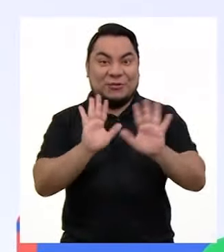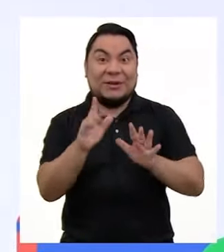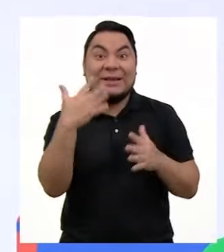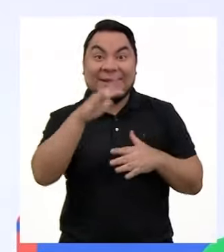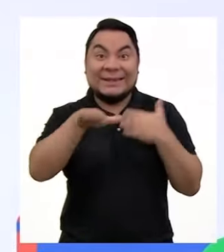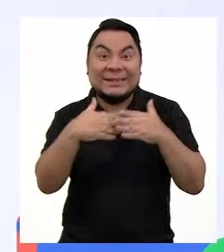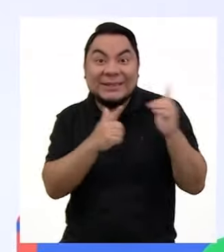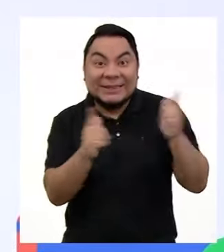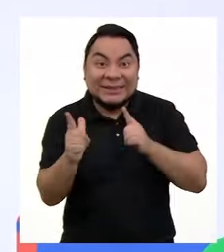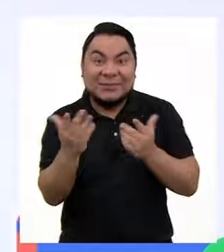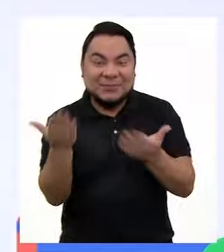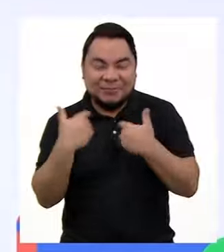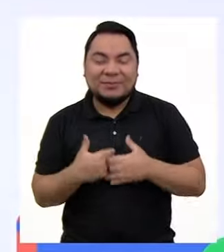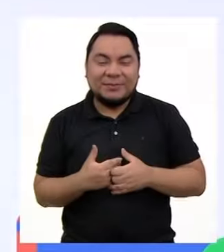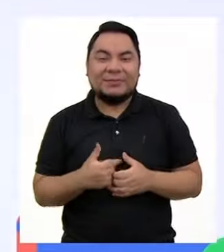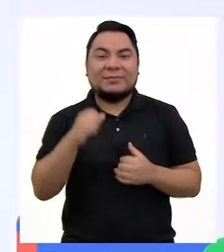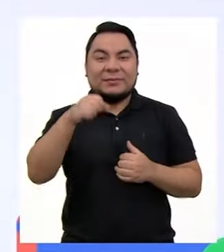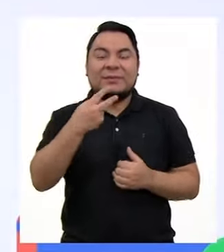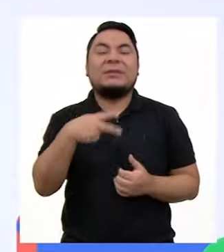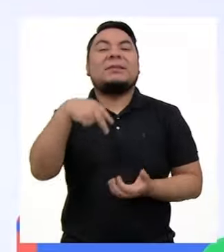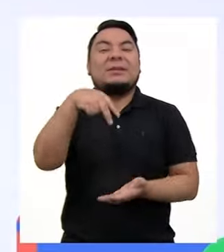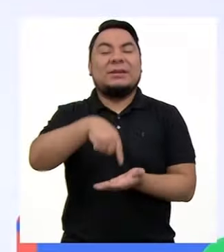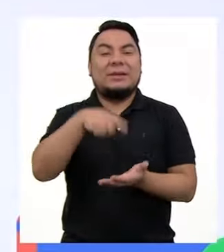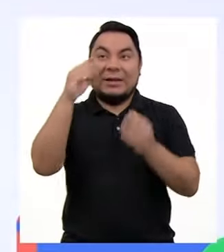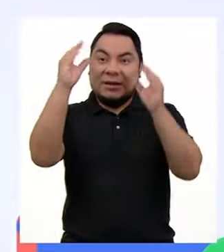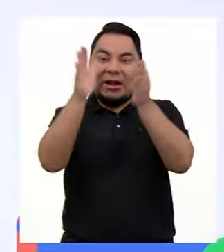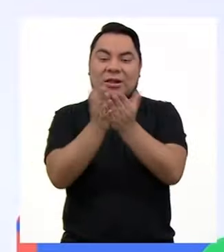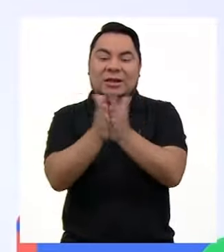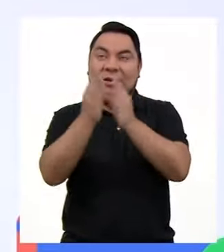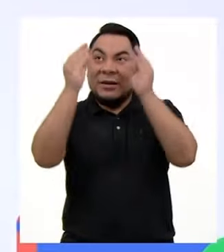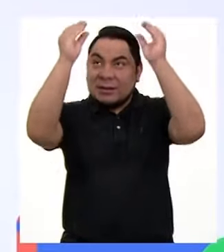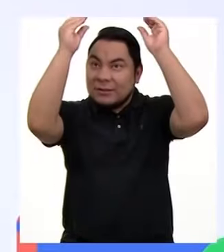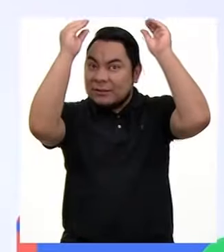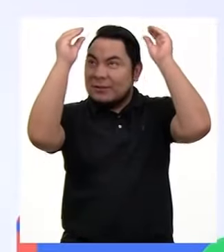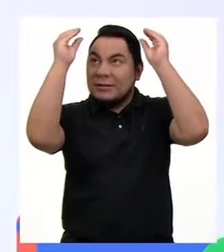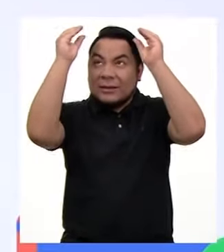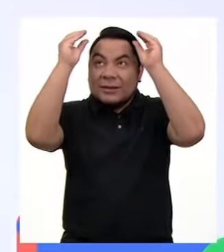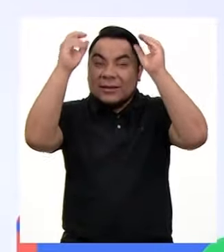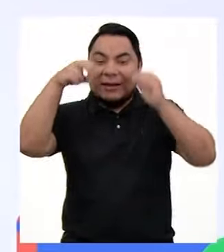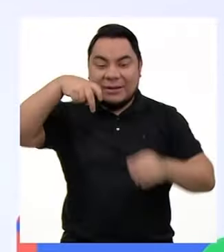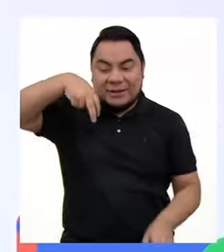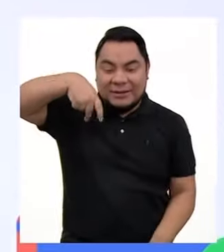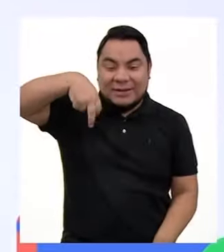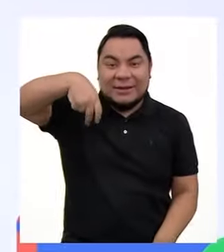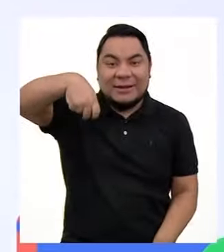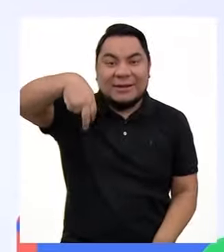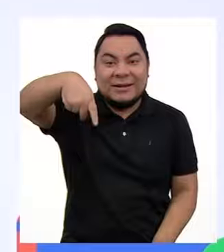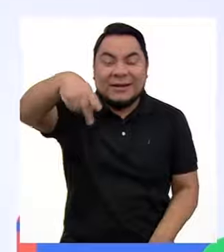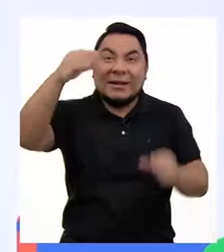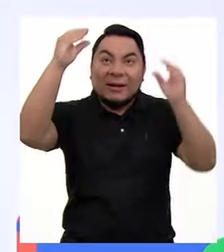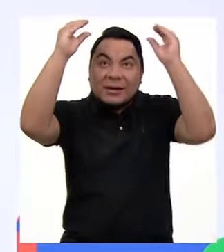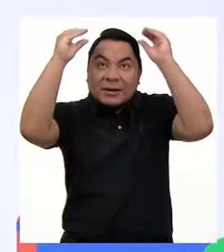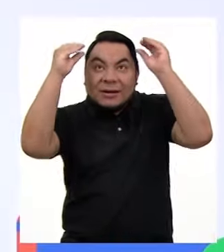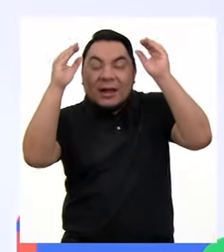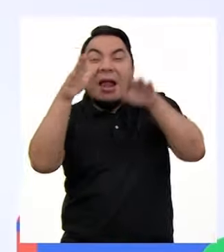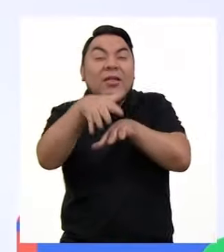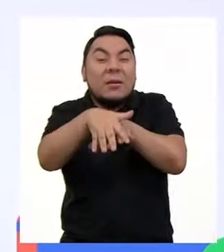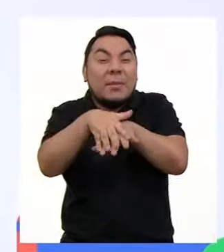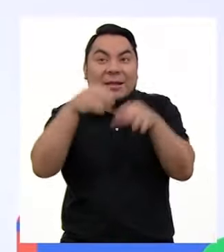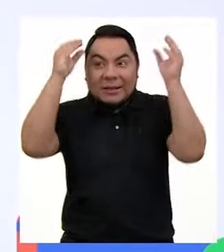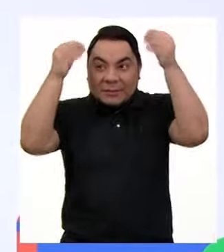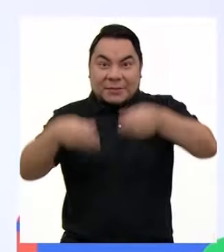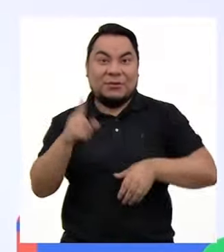listos? ¡Súper! Vamos a ponernos el libro en la cabeza y a caminar de un lado al otro muy despacio para que no se nos caiga.